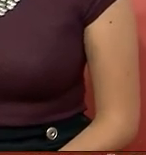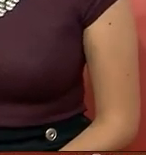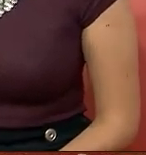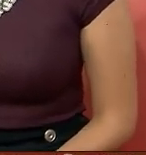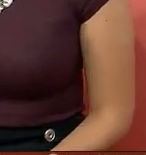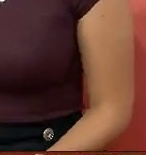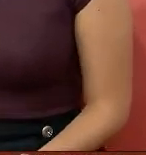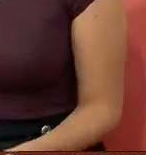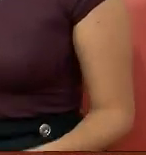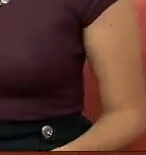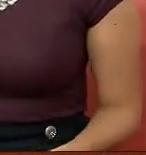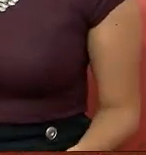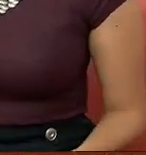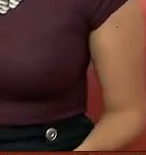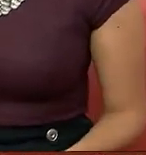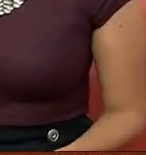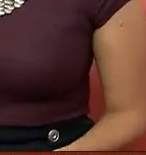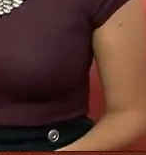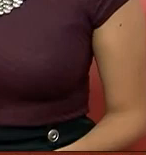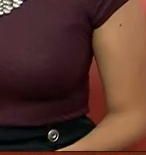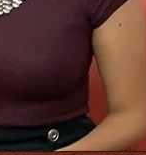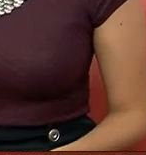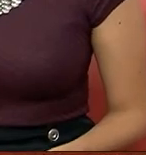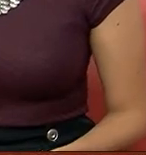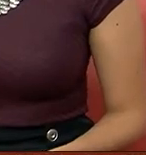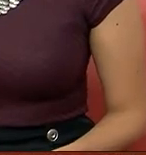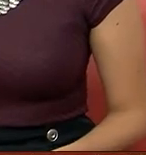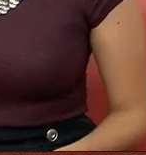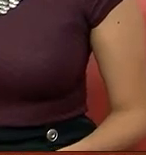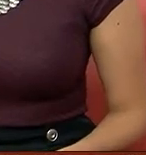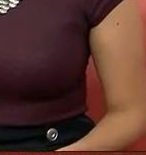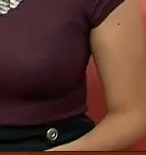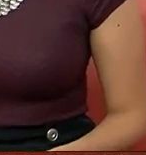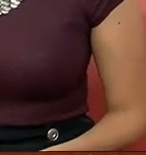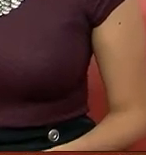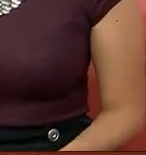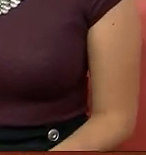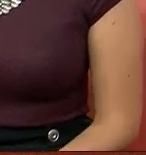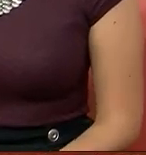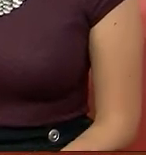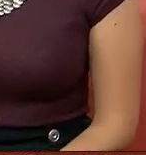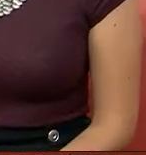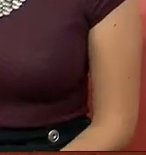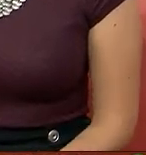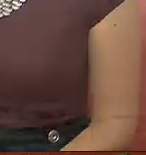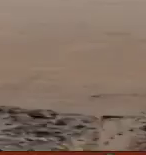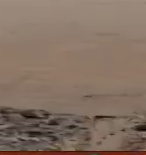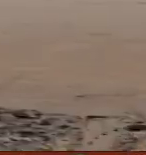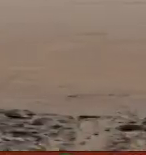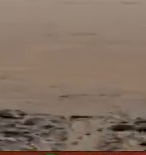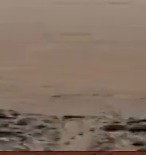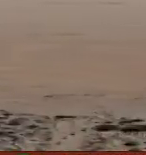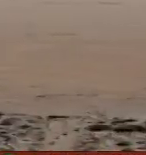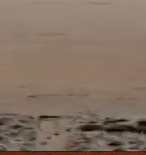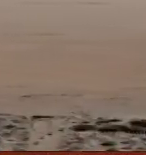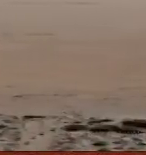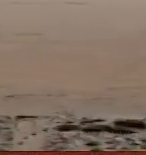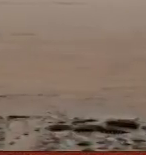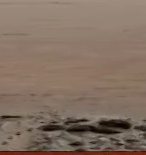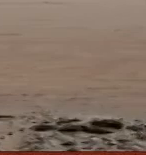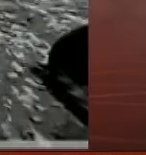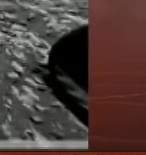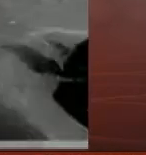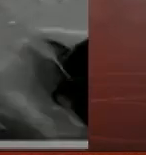de situaciones. Y bueno, los aficionados a los videojuegos ahora podrán acompañar nada más y nada menos que al robot